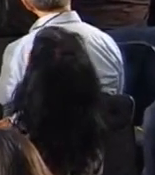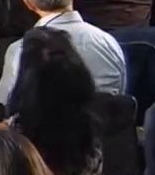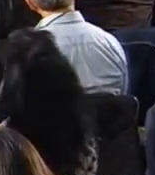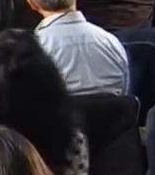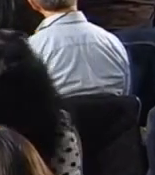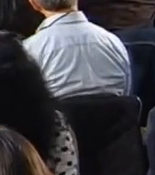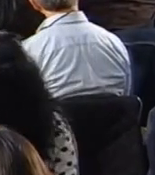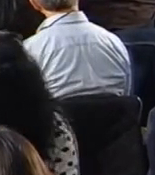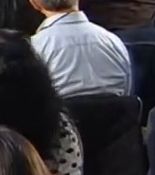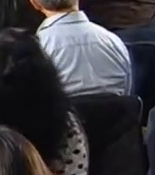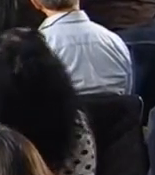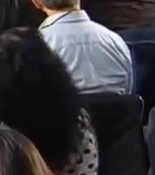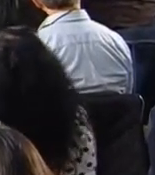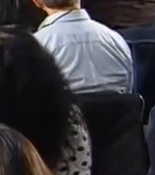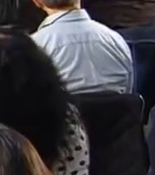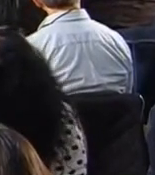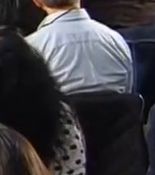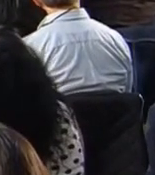Okay.